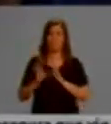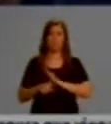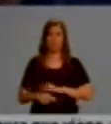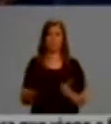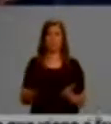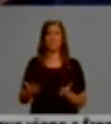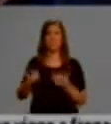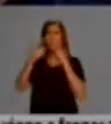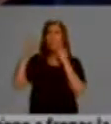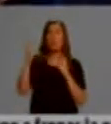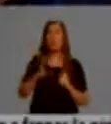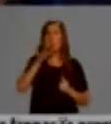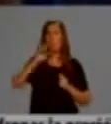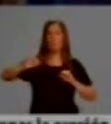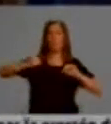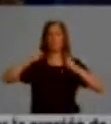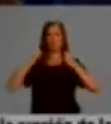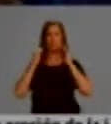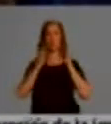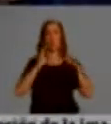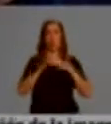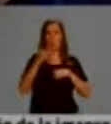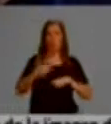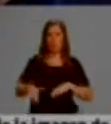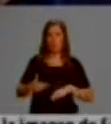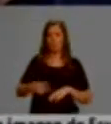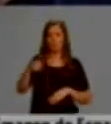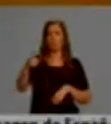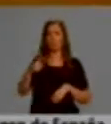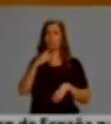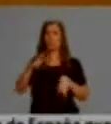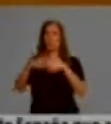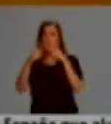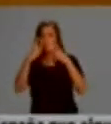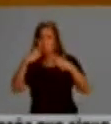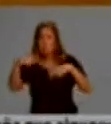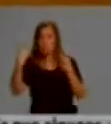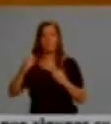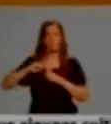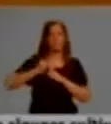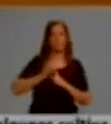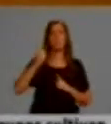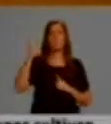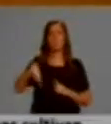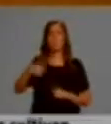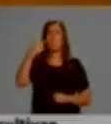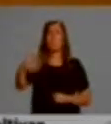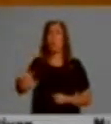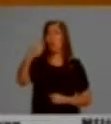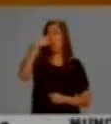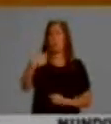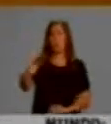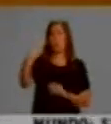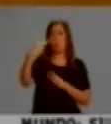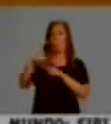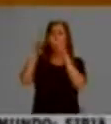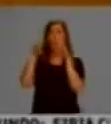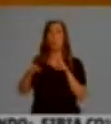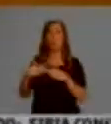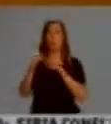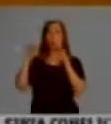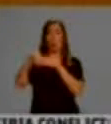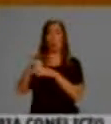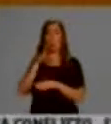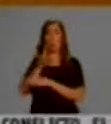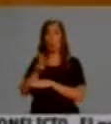Llega presionado por la opinión pública, por los grupos de esta Cámara, por la pésima imagen internacional y por la presión de su propio partido